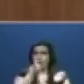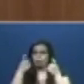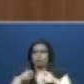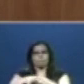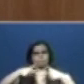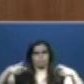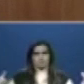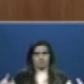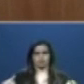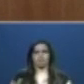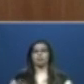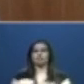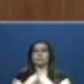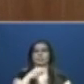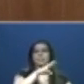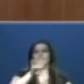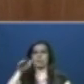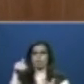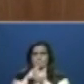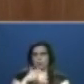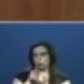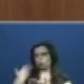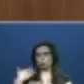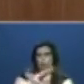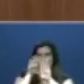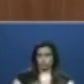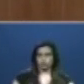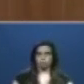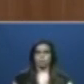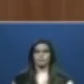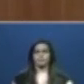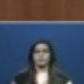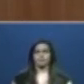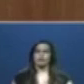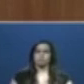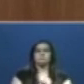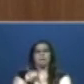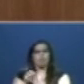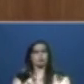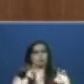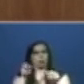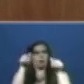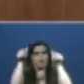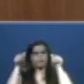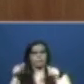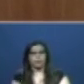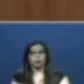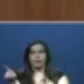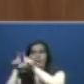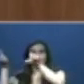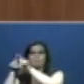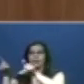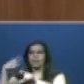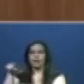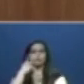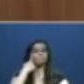crecido son 35,000 en el último curso estamos implantando nuevas titulaciones las empresas se implican cada vez más en el